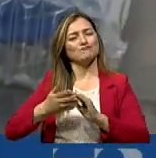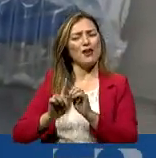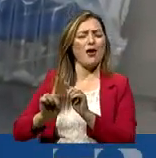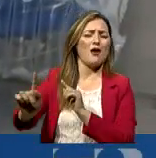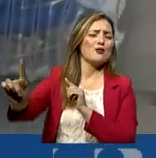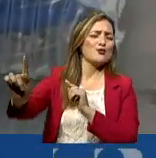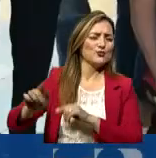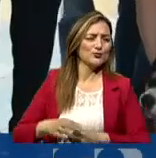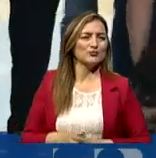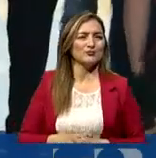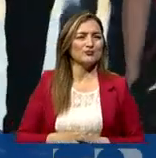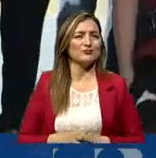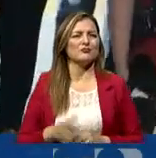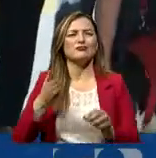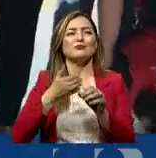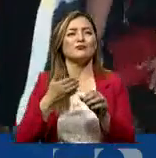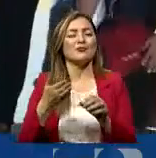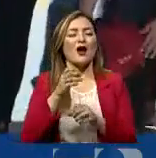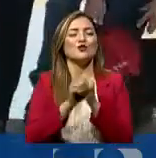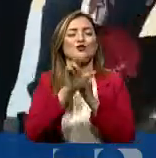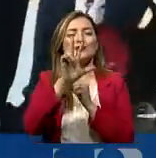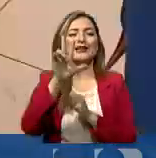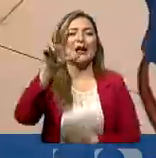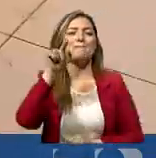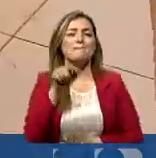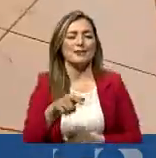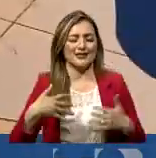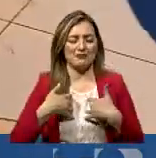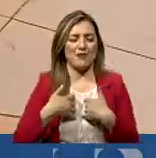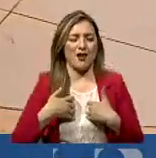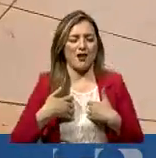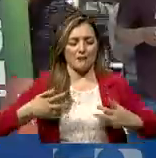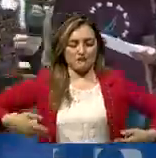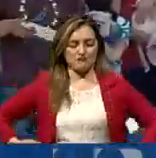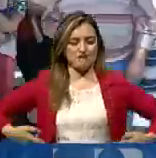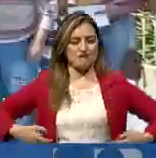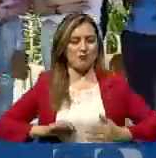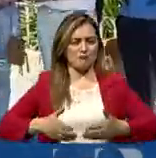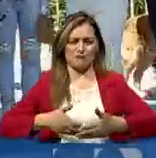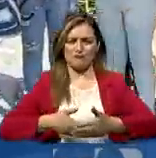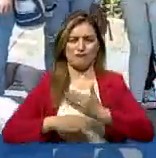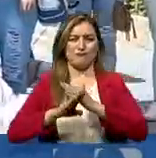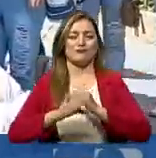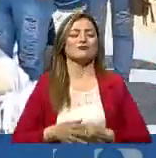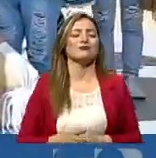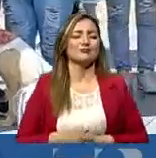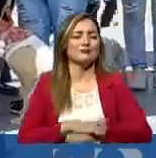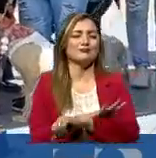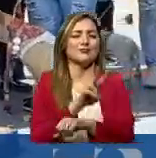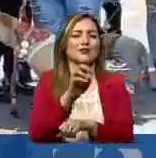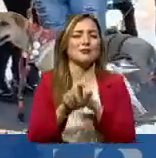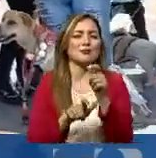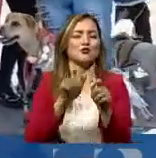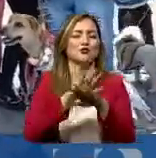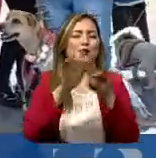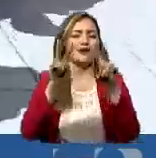del cantón. La meta es esterilizar en 3 años a 3.000 animales de compañía en situación de calle. Se prevé sensibilizar a más de 20.000 personas